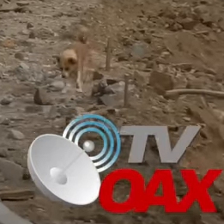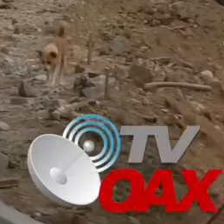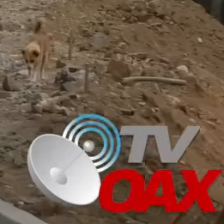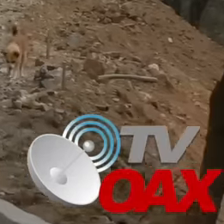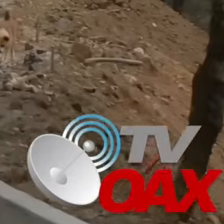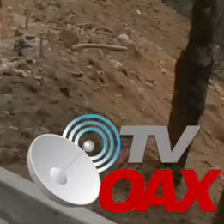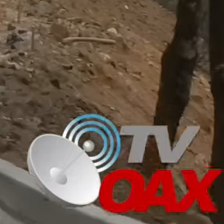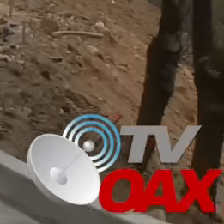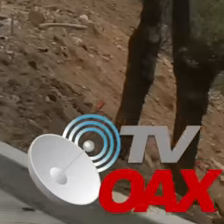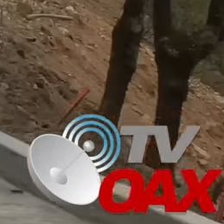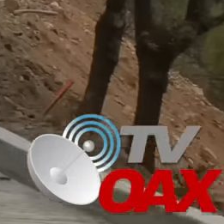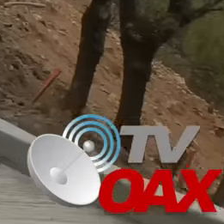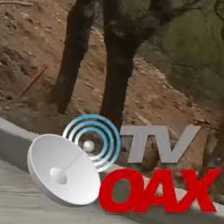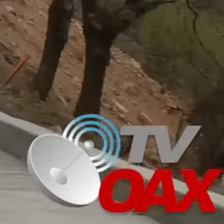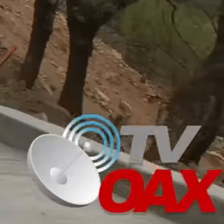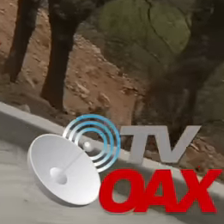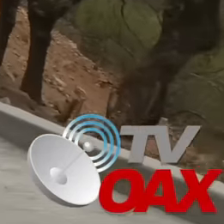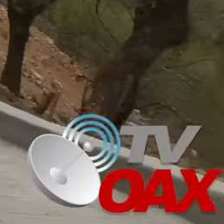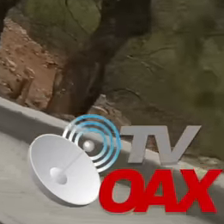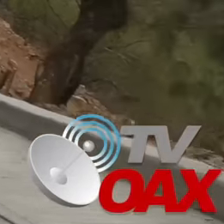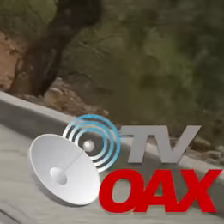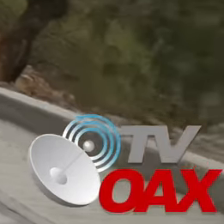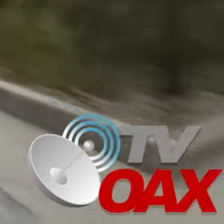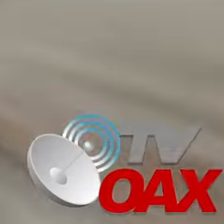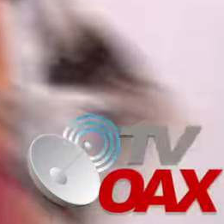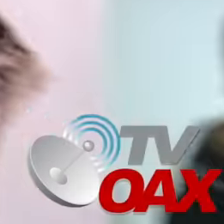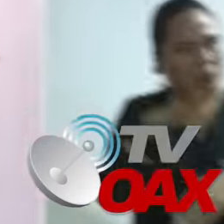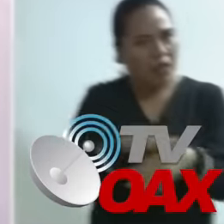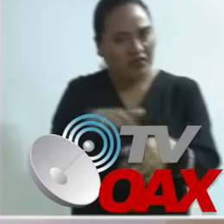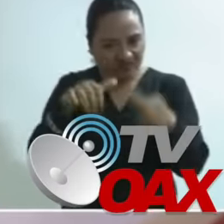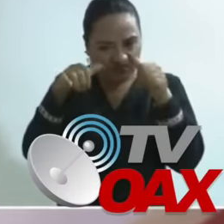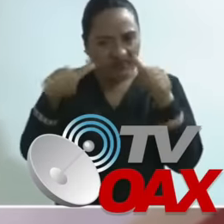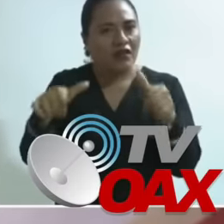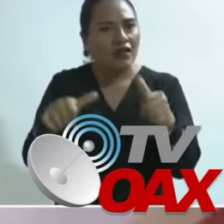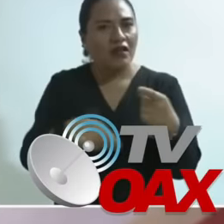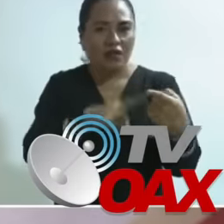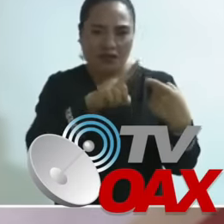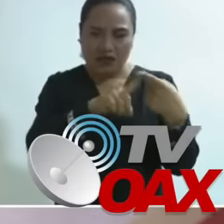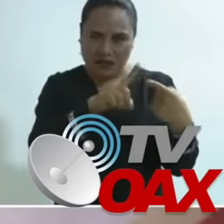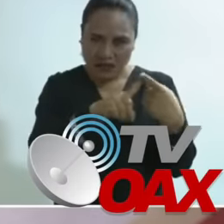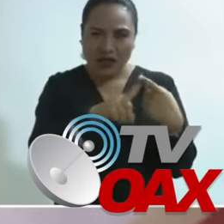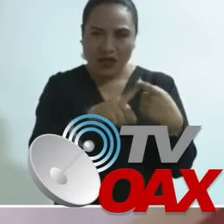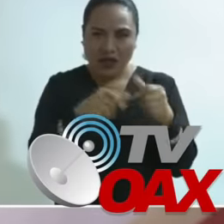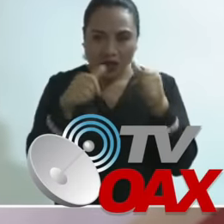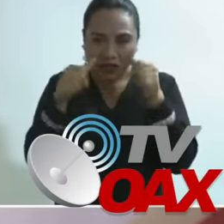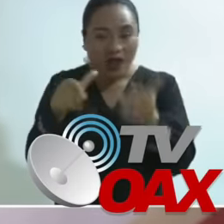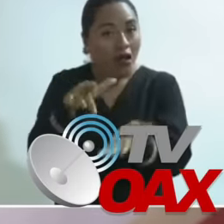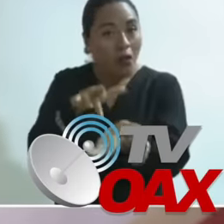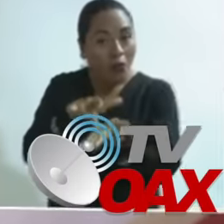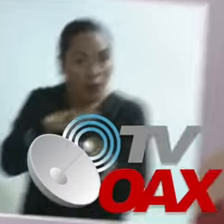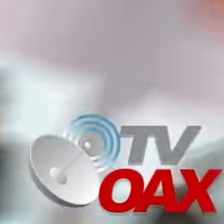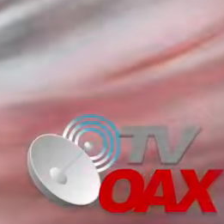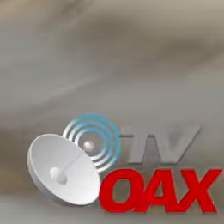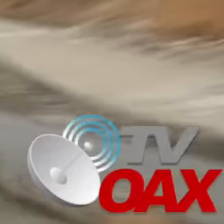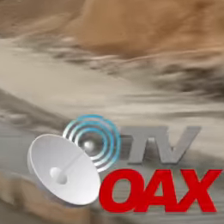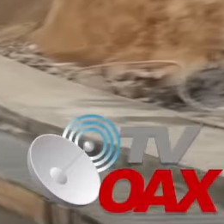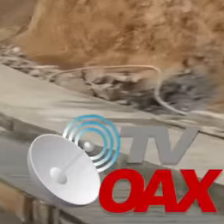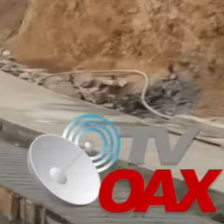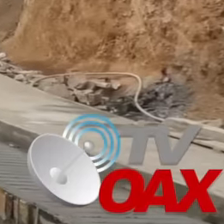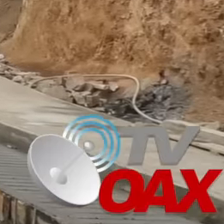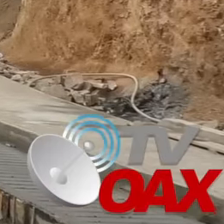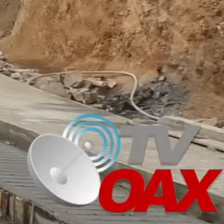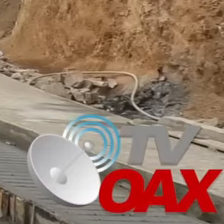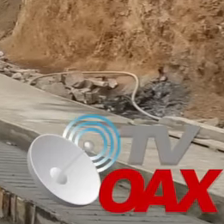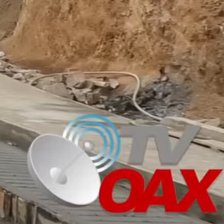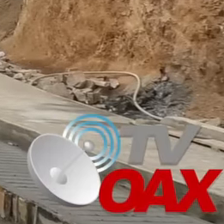agencias municipales. La doctora Claudia Sheinbaum ha mencionado que este proyecto debe seguir y no solo